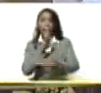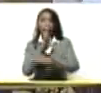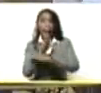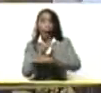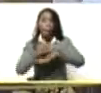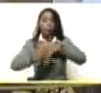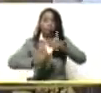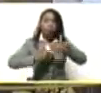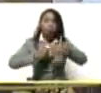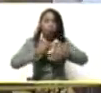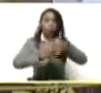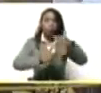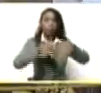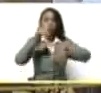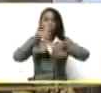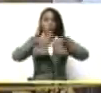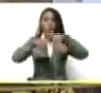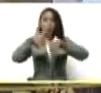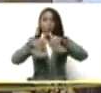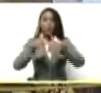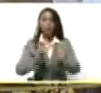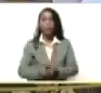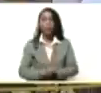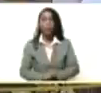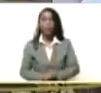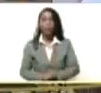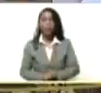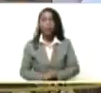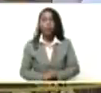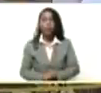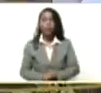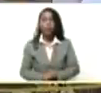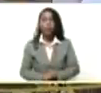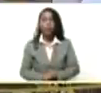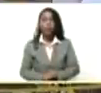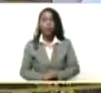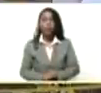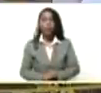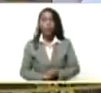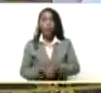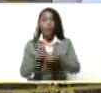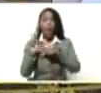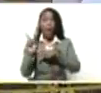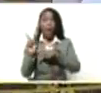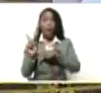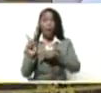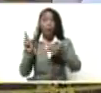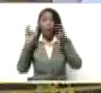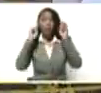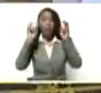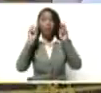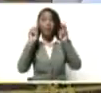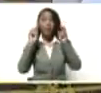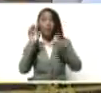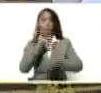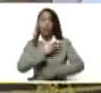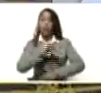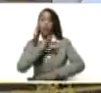por los presidentes de la banca privada hay que abrir las carteras priorizadas